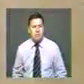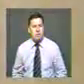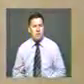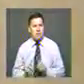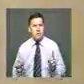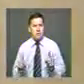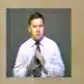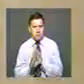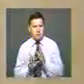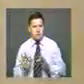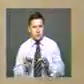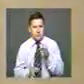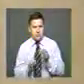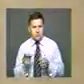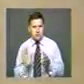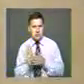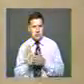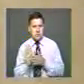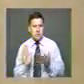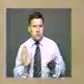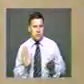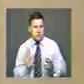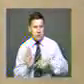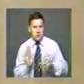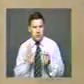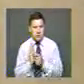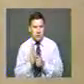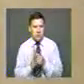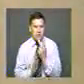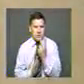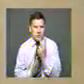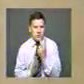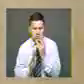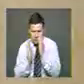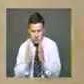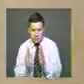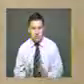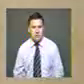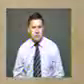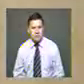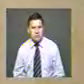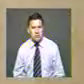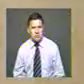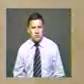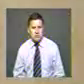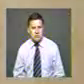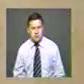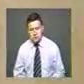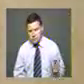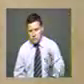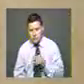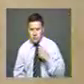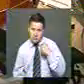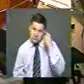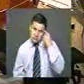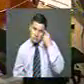la inseguridad jurídica a la que hago referencia tiene dos facetas. Una faceta que es en la que todos los que consideramos que esta